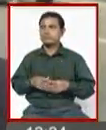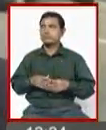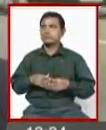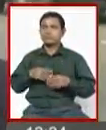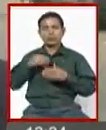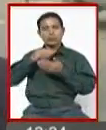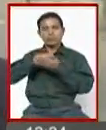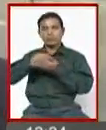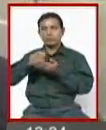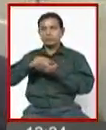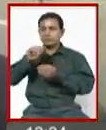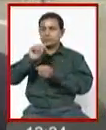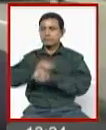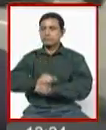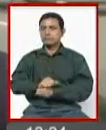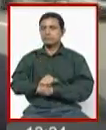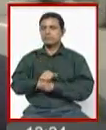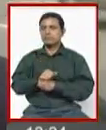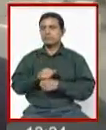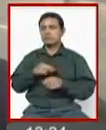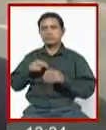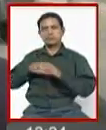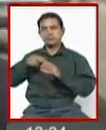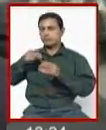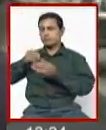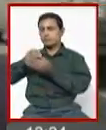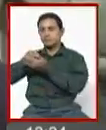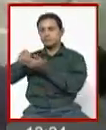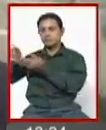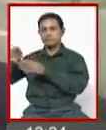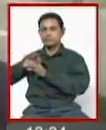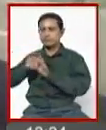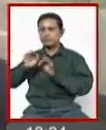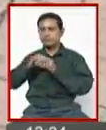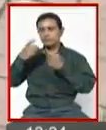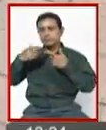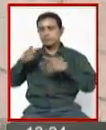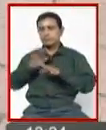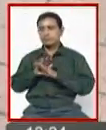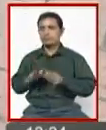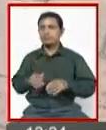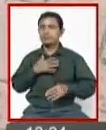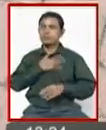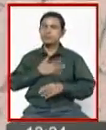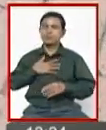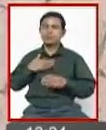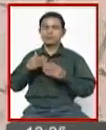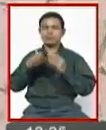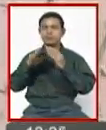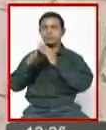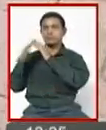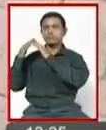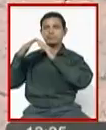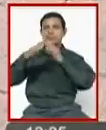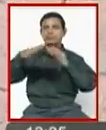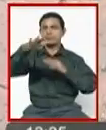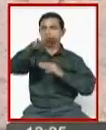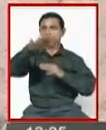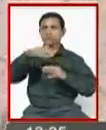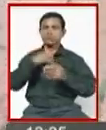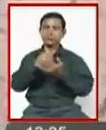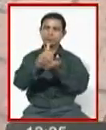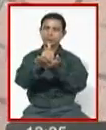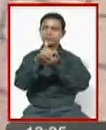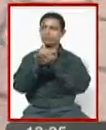me botaron me jubilaron así de esa forma por favor pueblo cruceño que